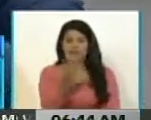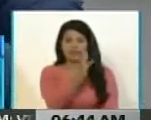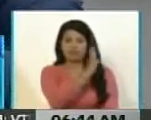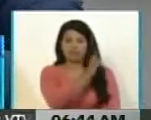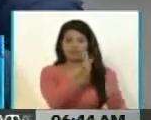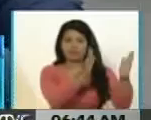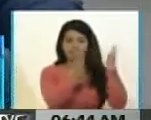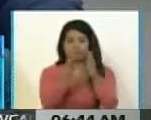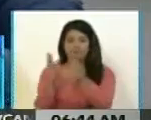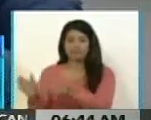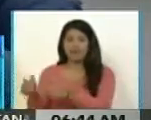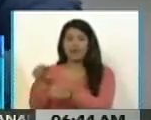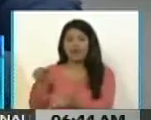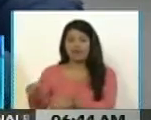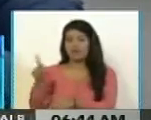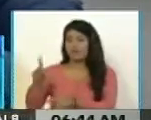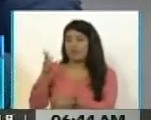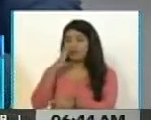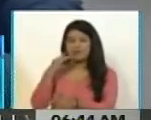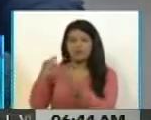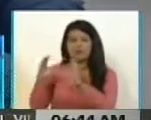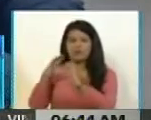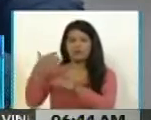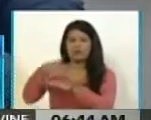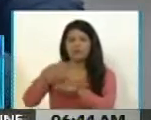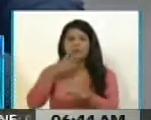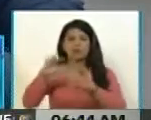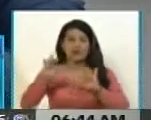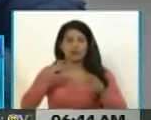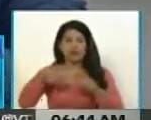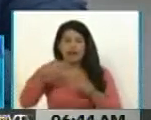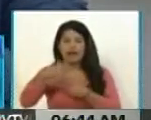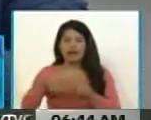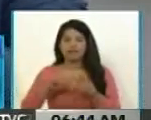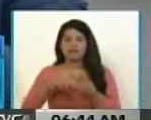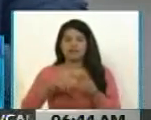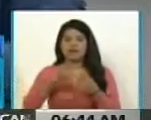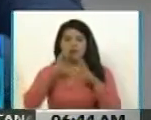hacer, experiencias como Comunicalle, Teatro de Calle, toda esta situación.